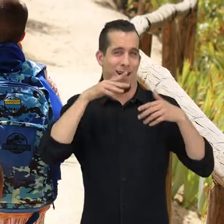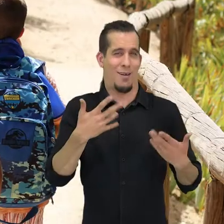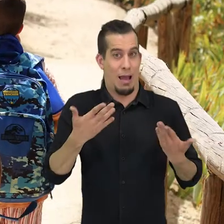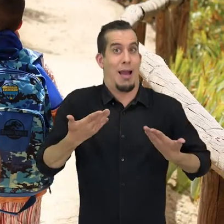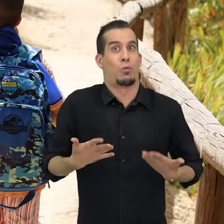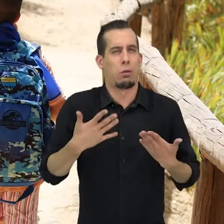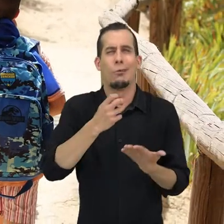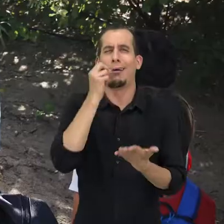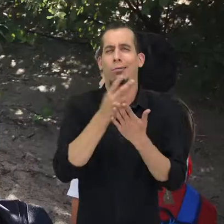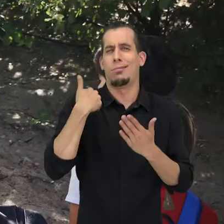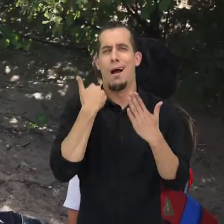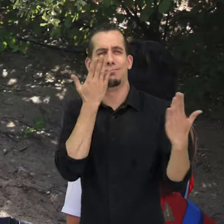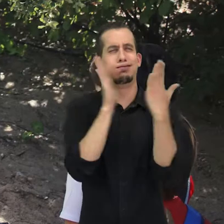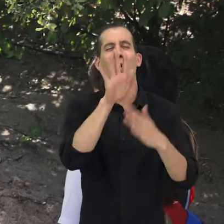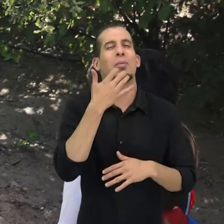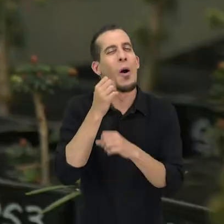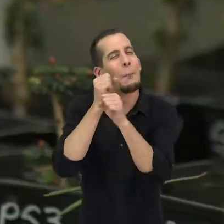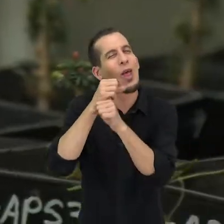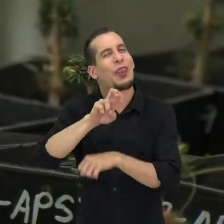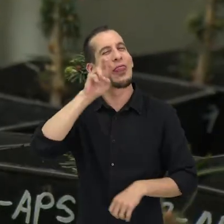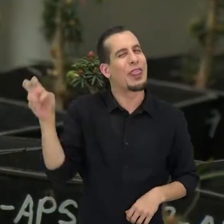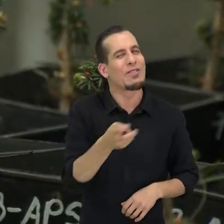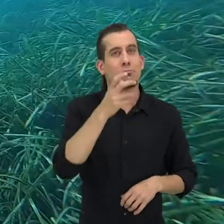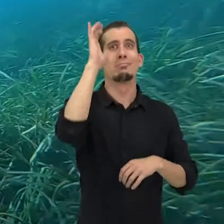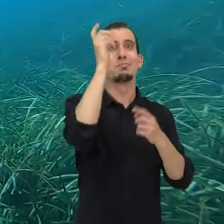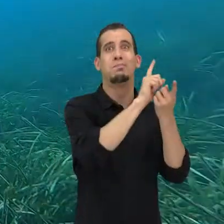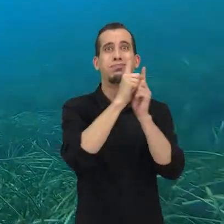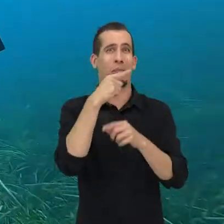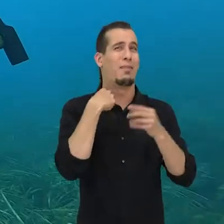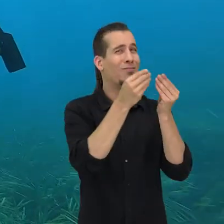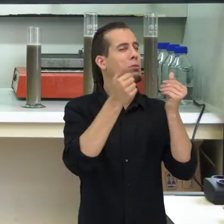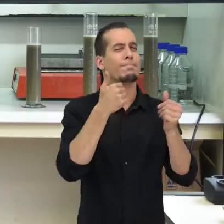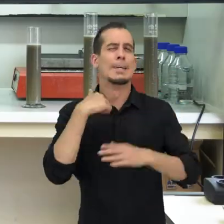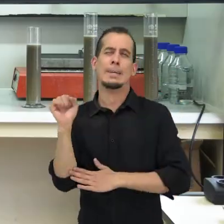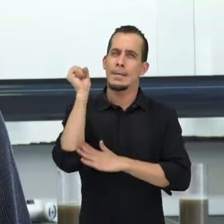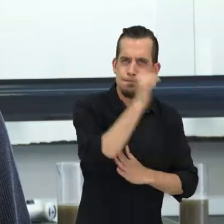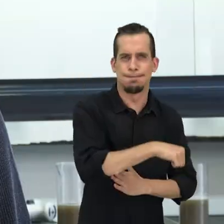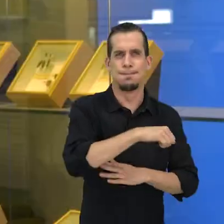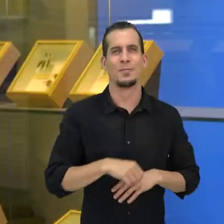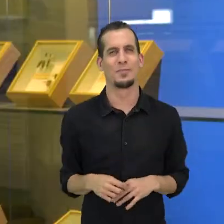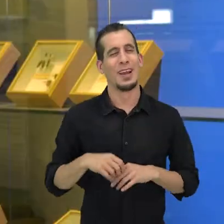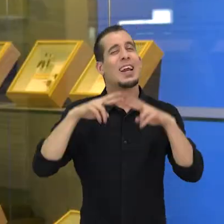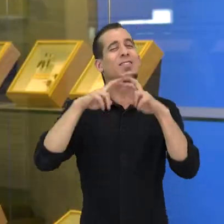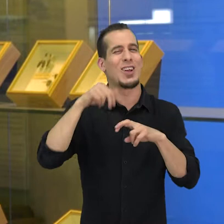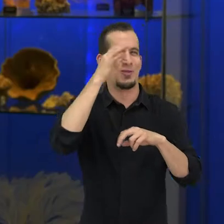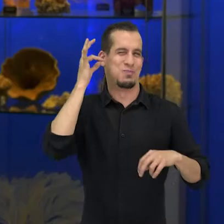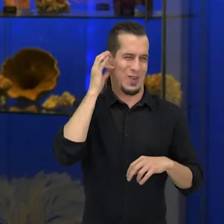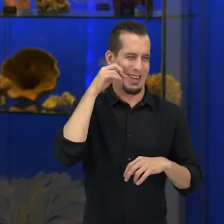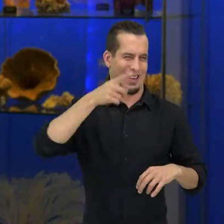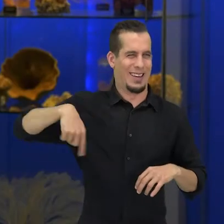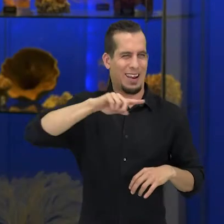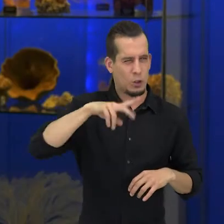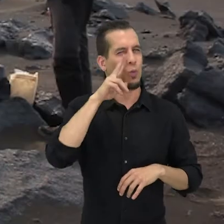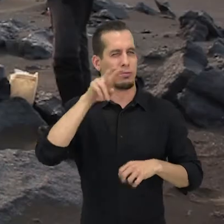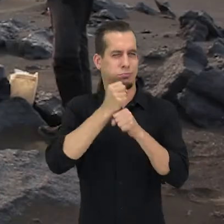La especie humana se enfrenta a grandes retos en la actualidad, como la pérdida de la biodiversidad y el cambio climático. Los investigadores e